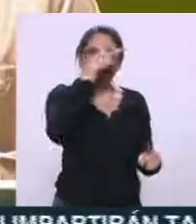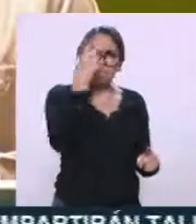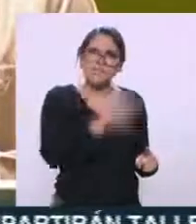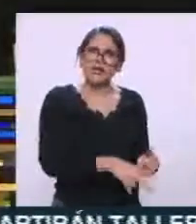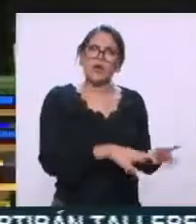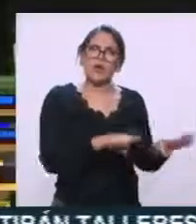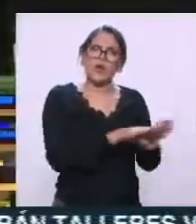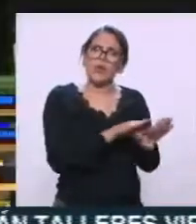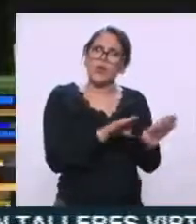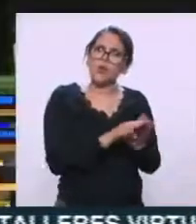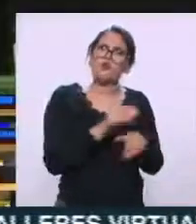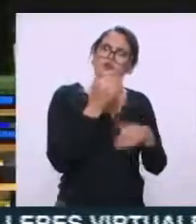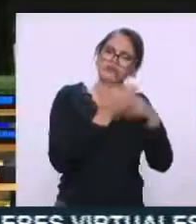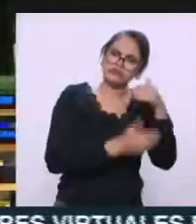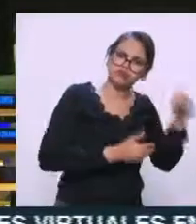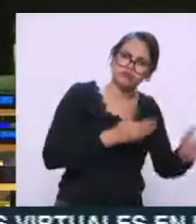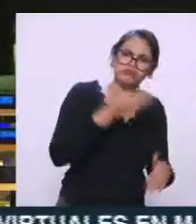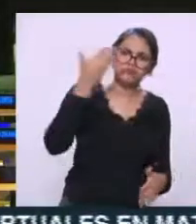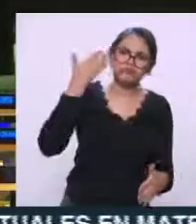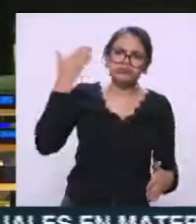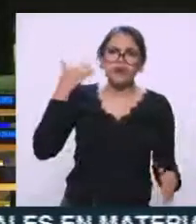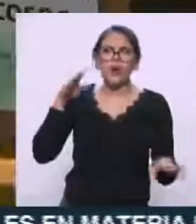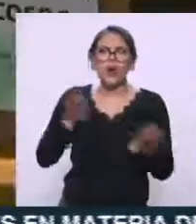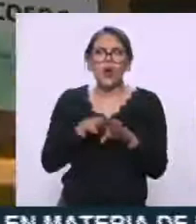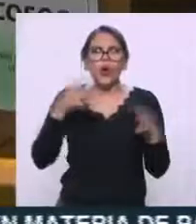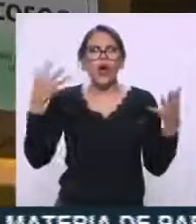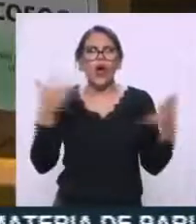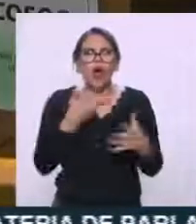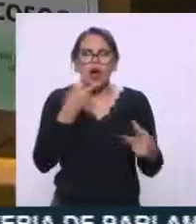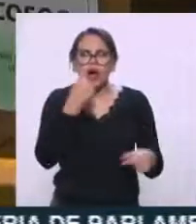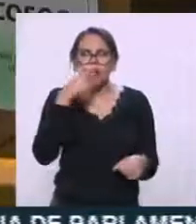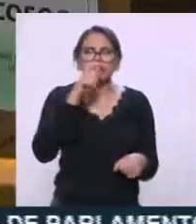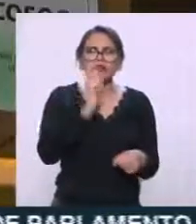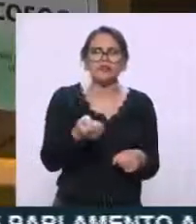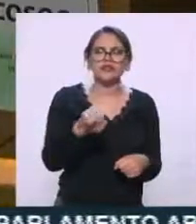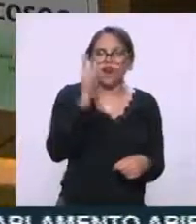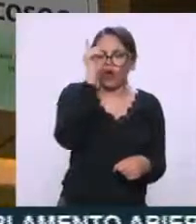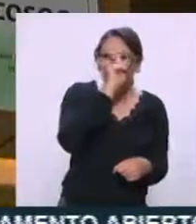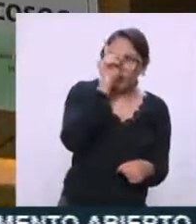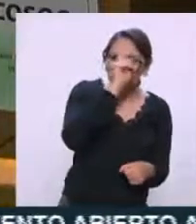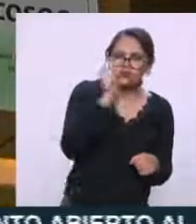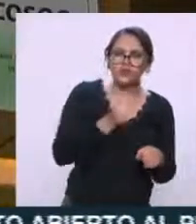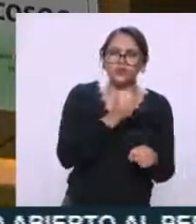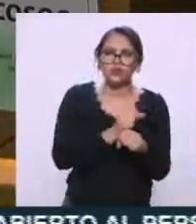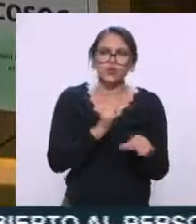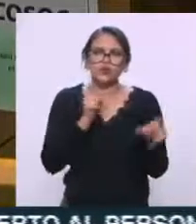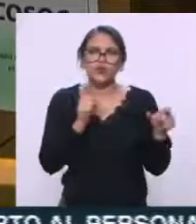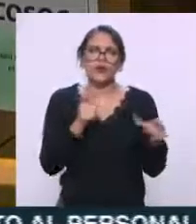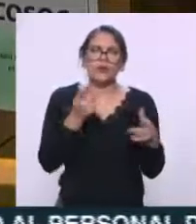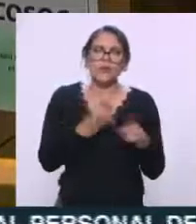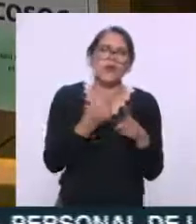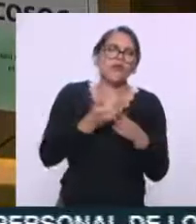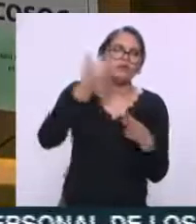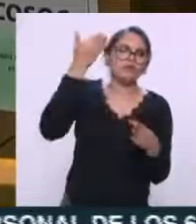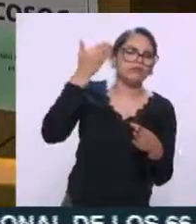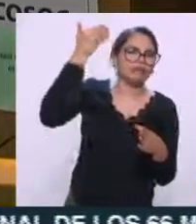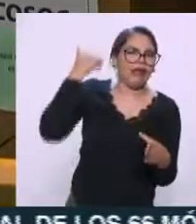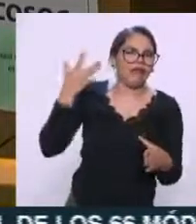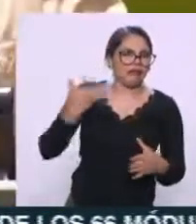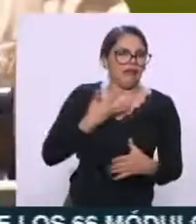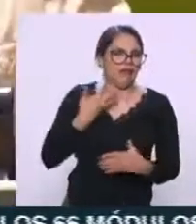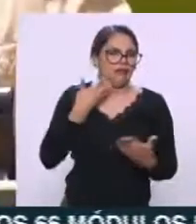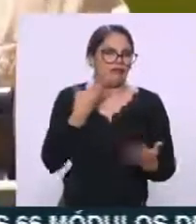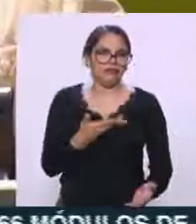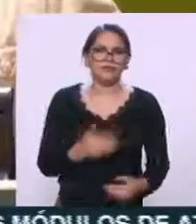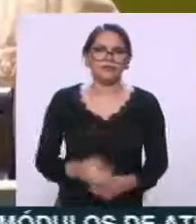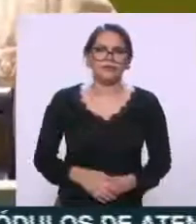que México se ha desempeñado en el Consejo de Seguridad en las ocasiones anteriores en que ha estado ahí presente.